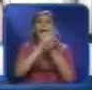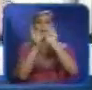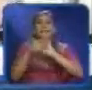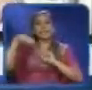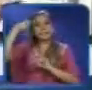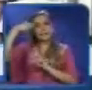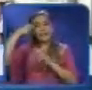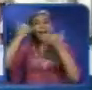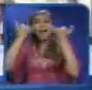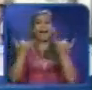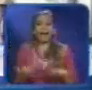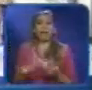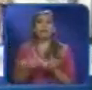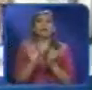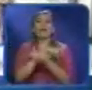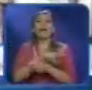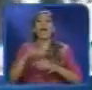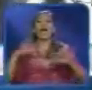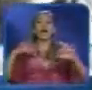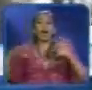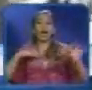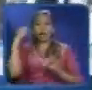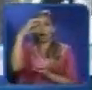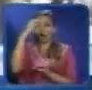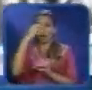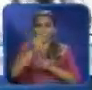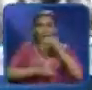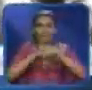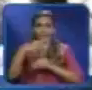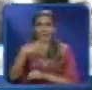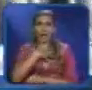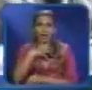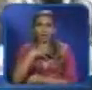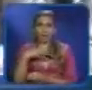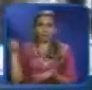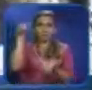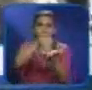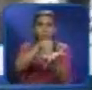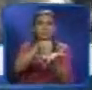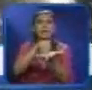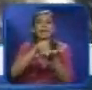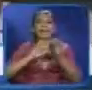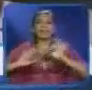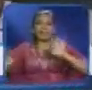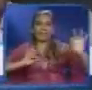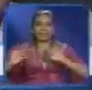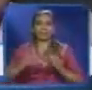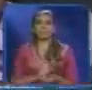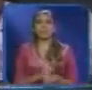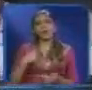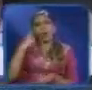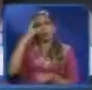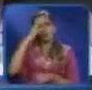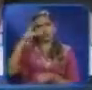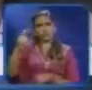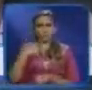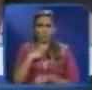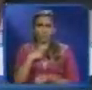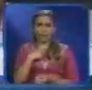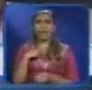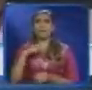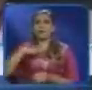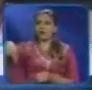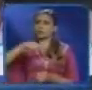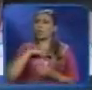ahora será el talento de los colombianos quienes presenten la obra en las tablas. Es como un sueño para mí y para nosotros ha sido